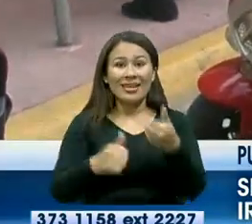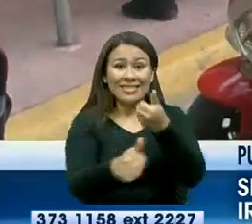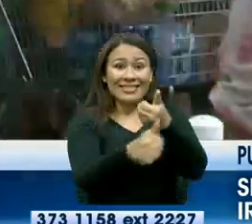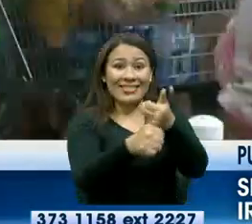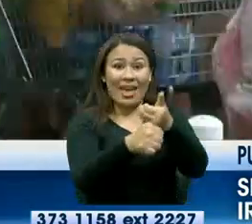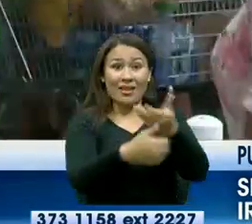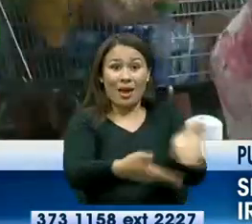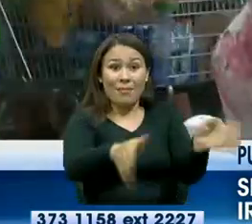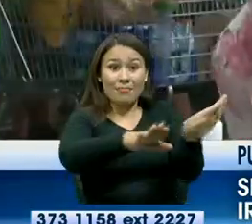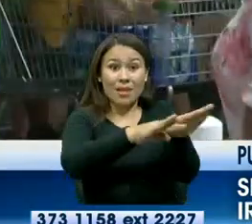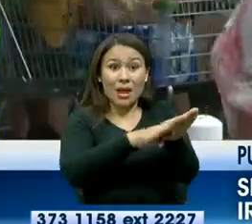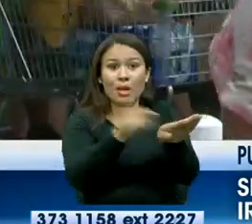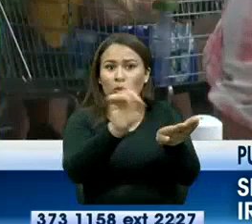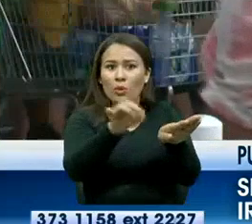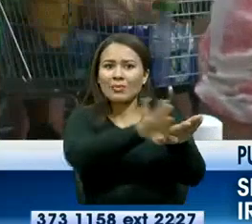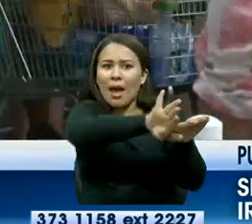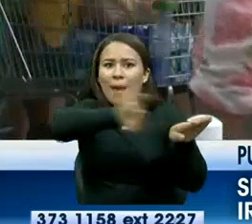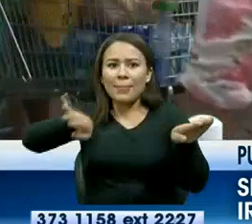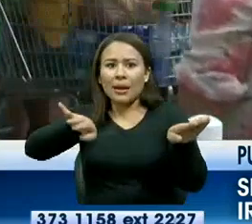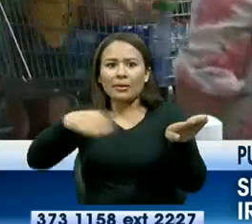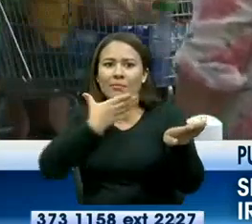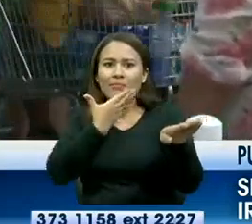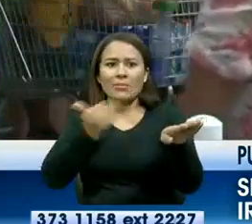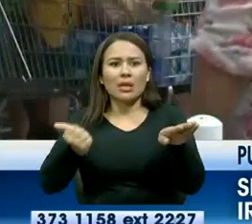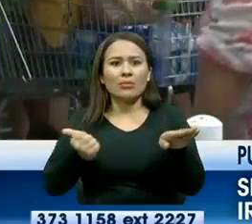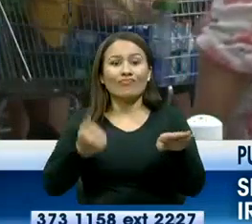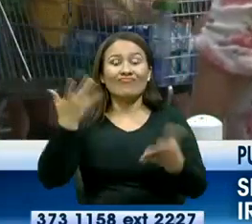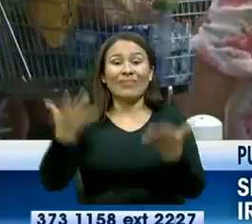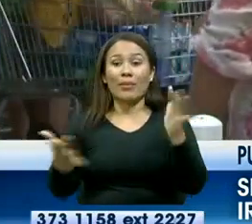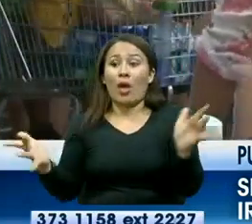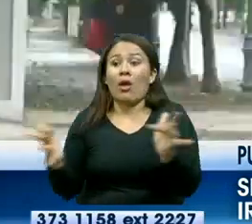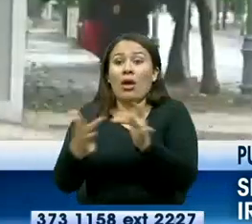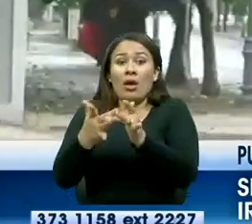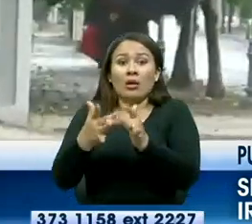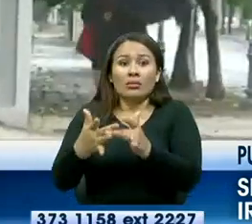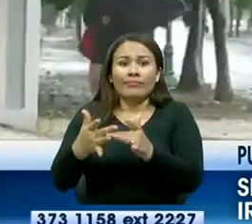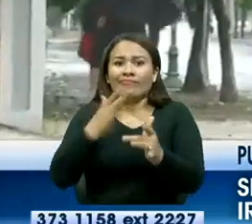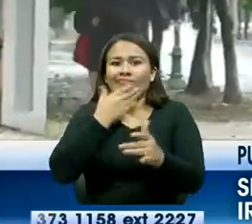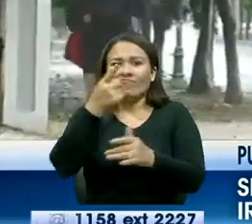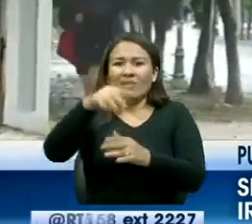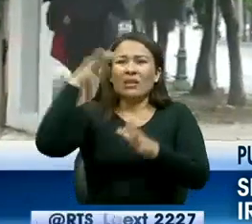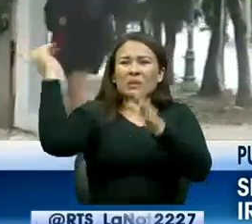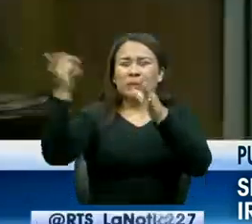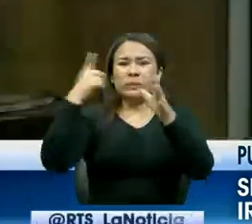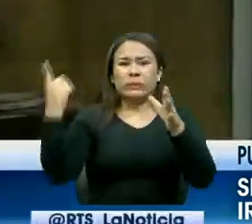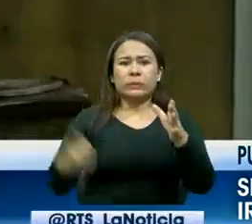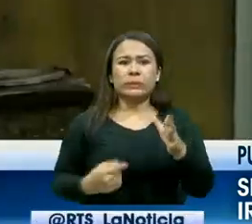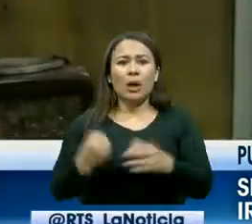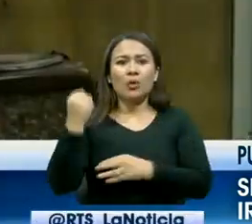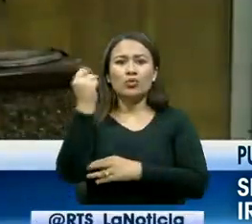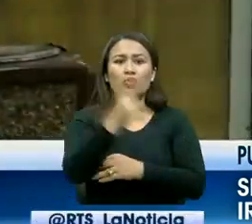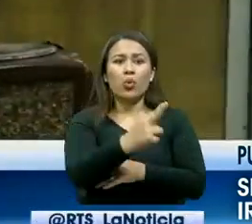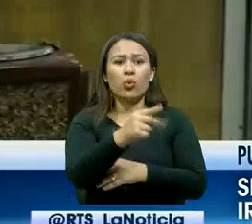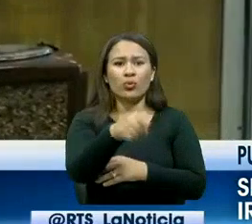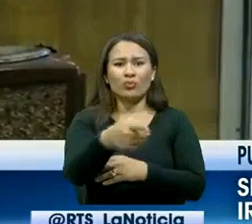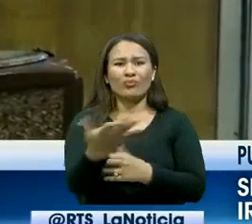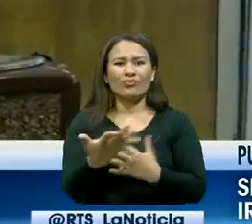se estiman más vulnerables y que podrían soportar directamente la llegada de Irma al sur de la Unión